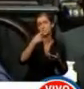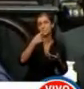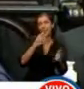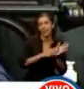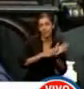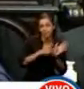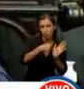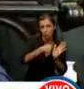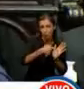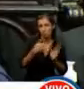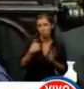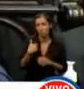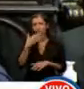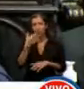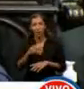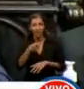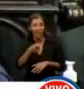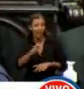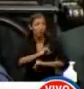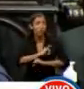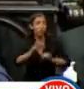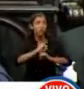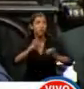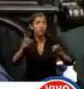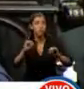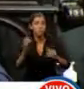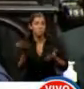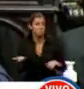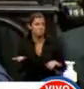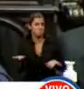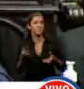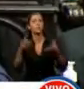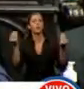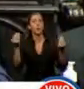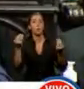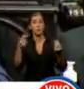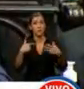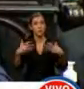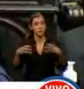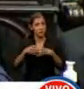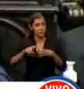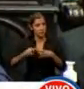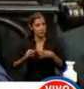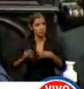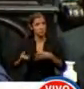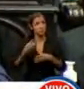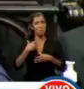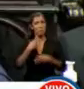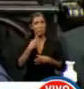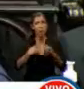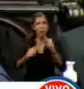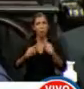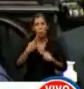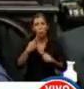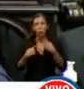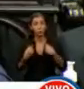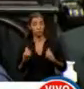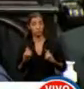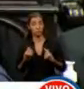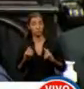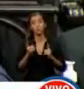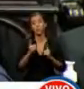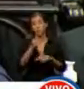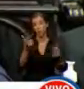que ya nos formalizaron preguntas a la mesa del interbloque, lo que ocasionó que en una reunión en la que